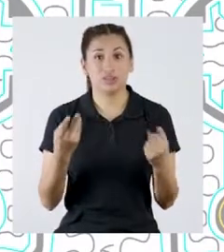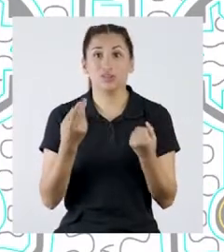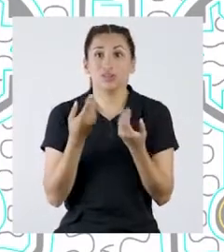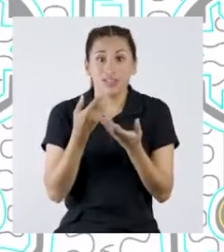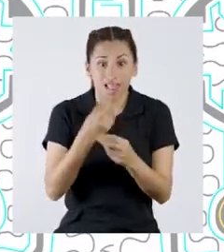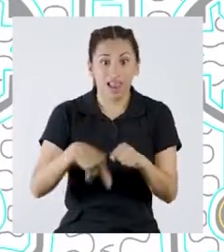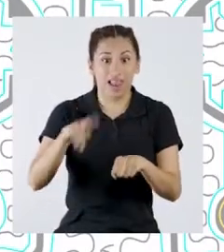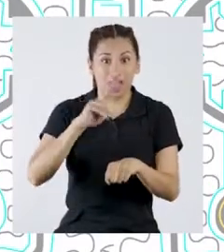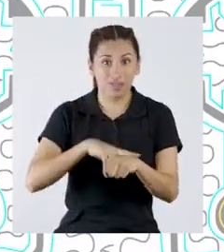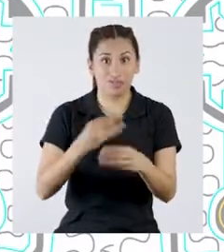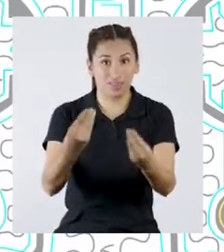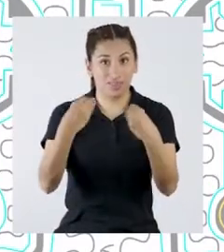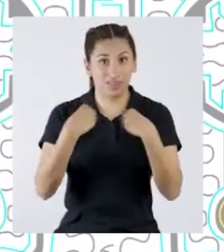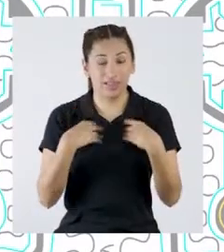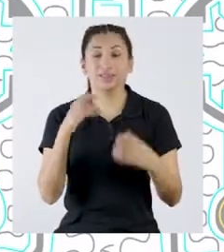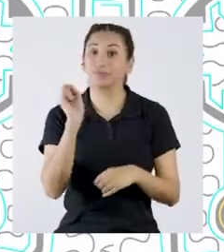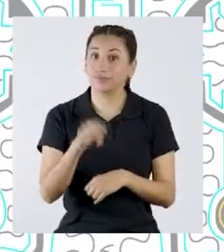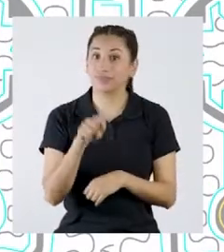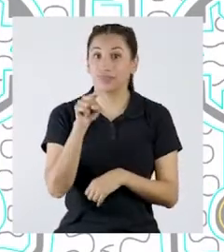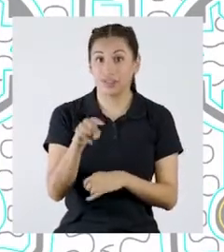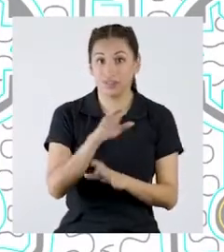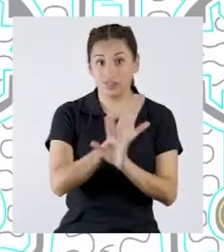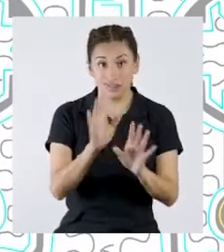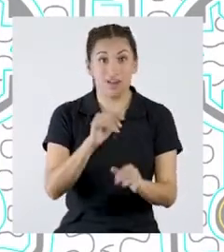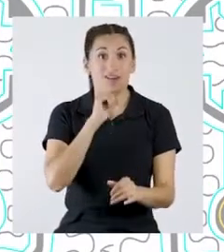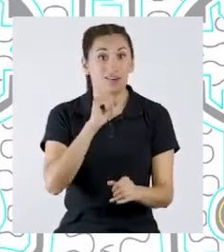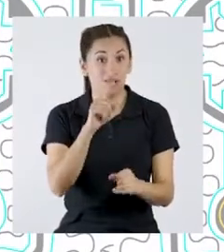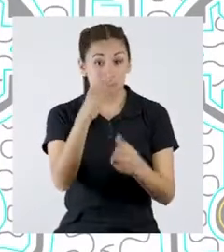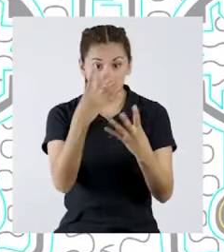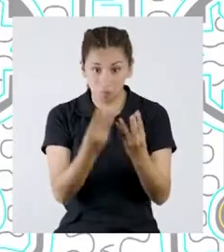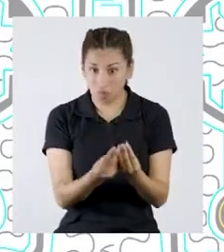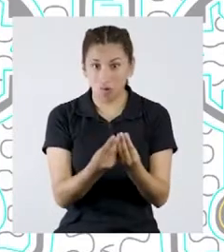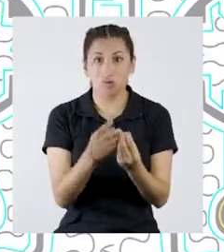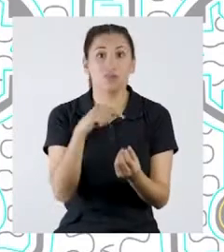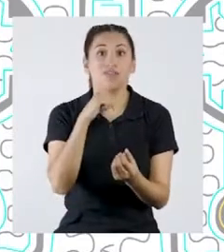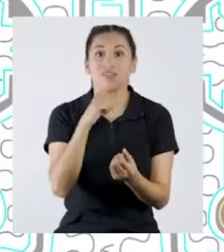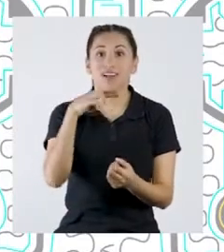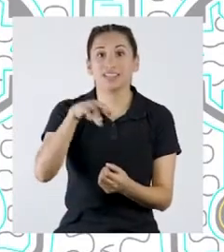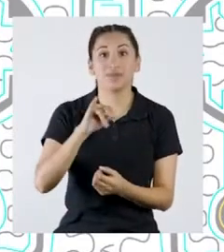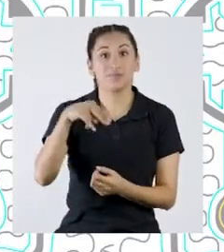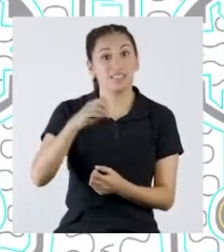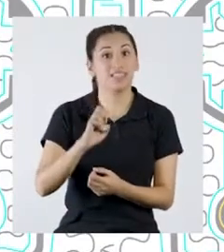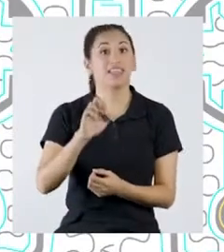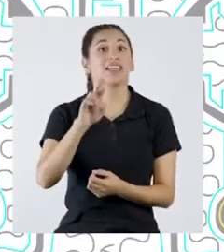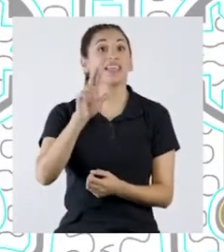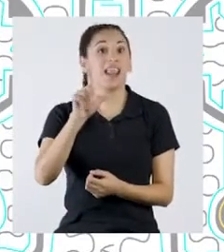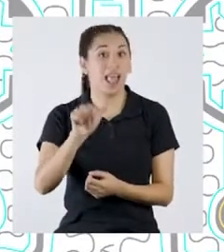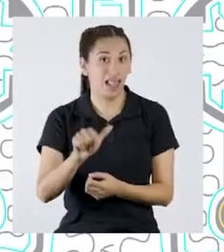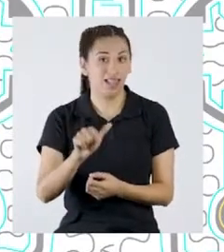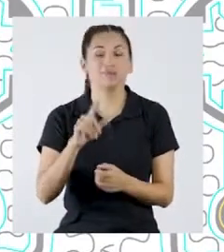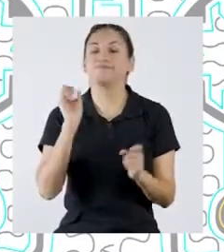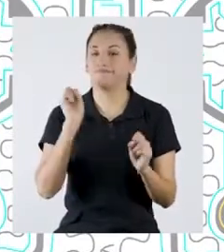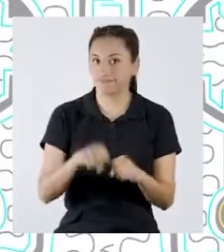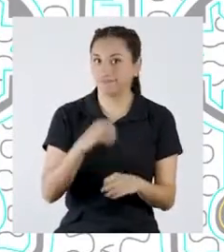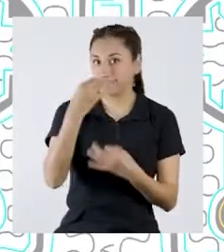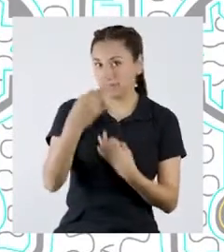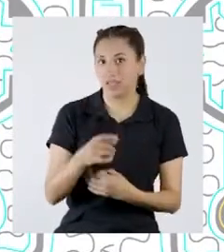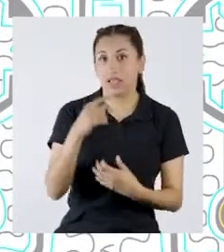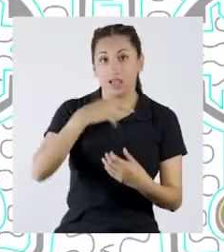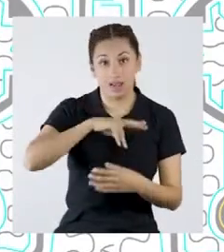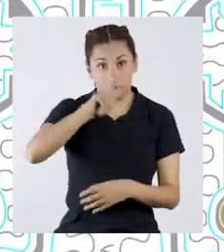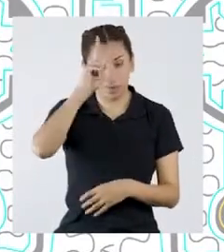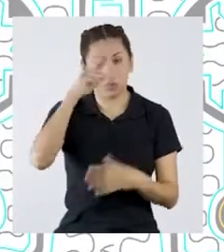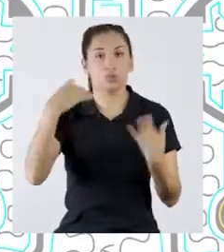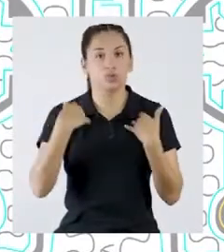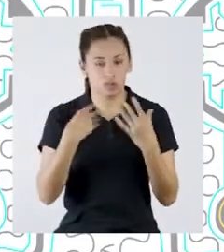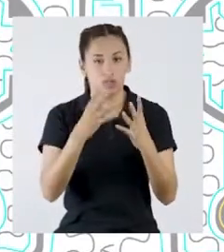recursos naturales. Sí, y eso que no hemos mencionado los recursos minerales. Es cierto, Carmen. En nuestro país